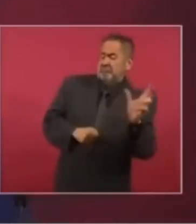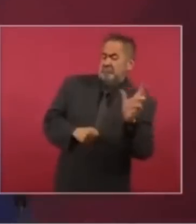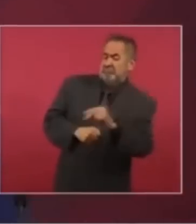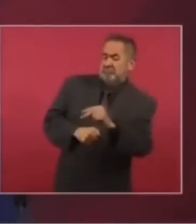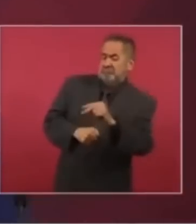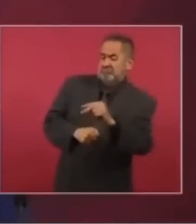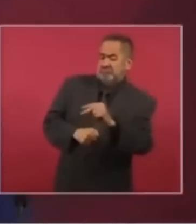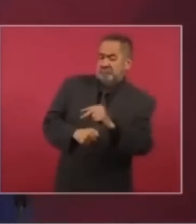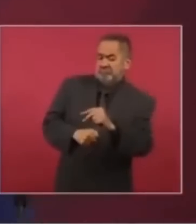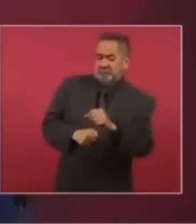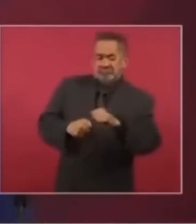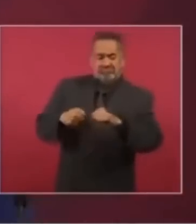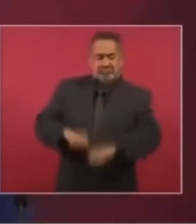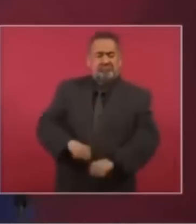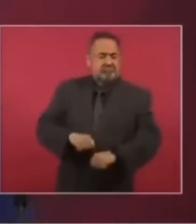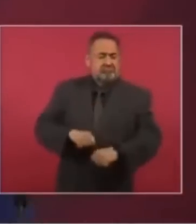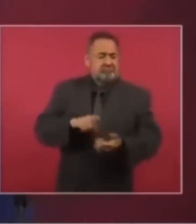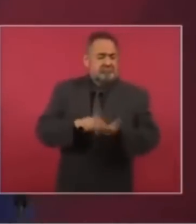y de autoritarismo,